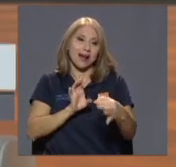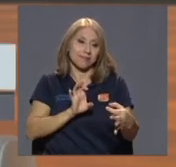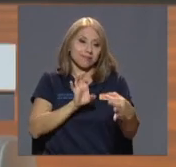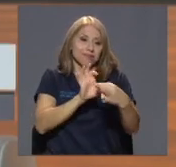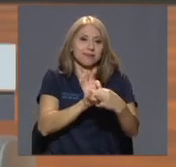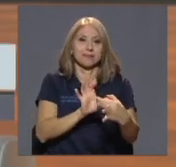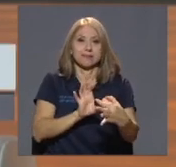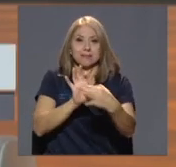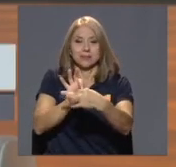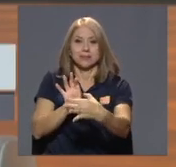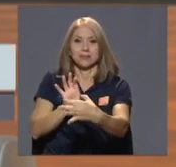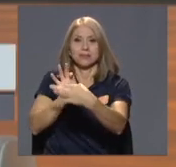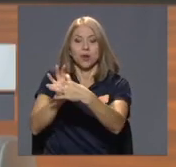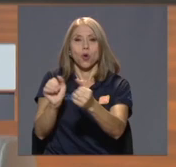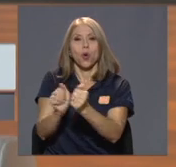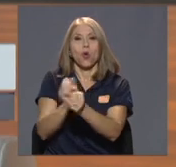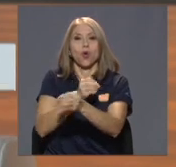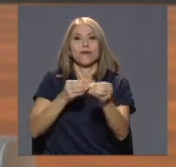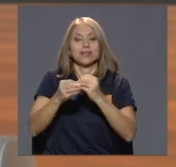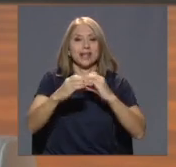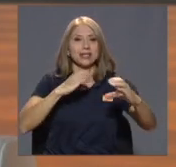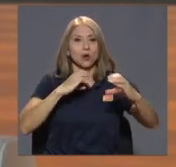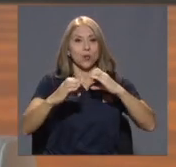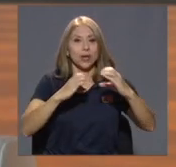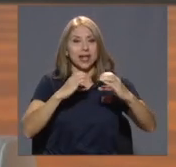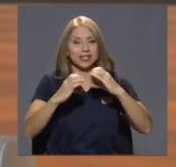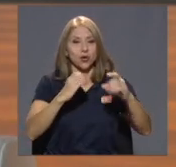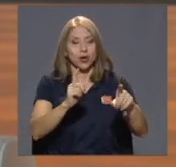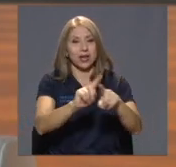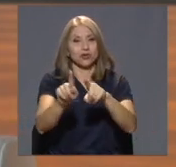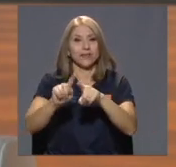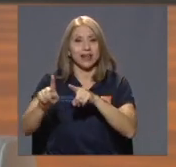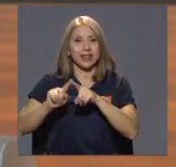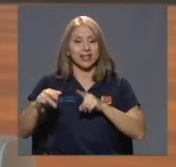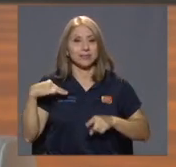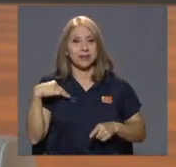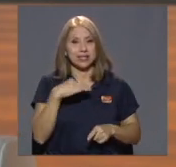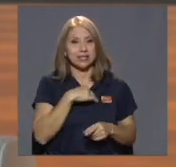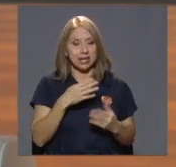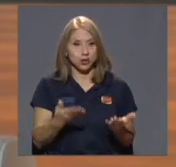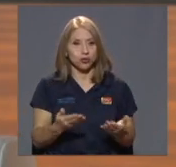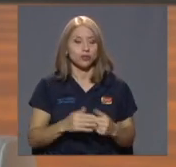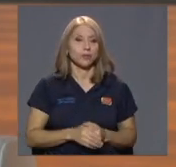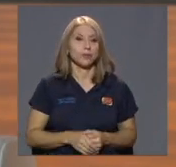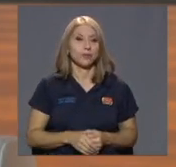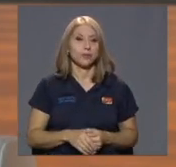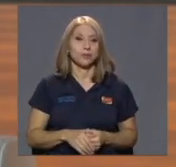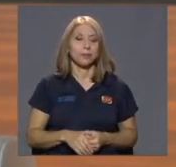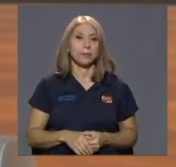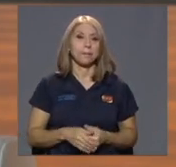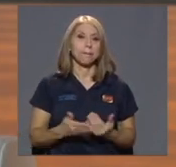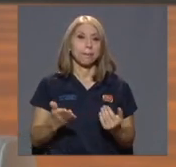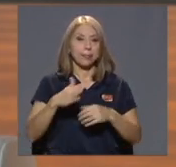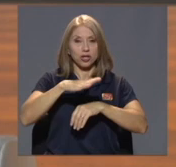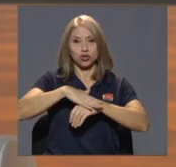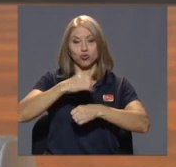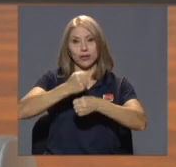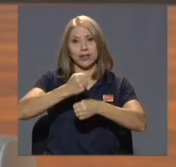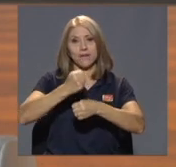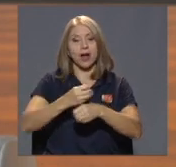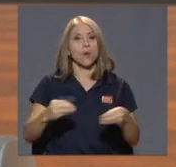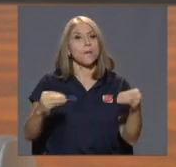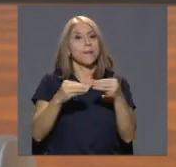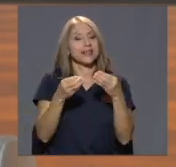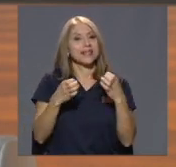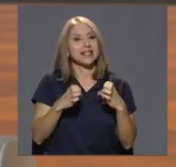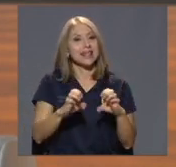otras oficinas de comunicación que hay en los diferentes ministerios. En cuanto al trabajo más